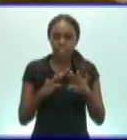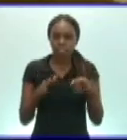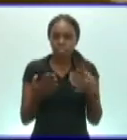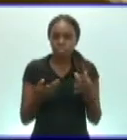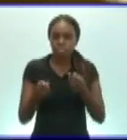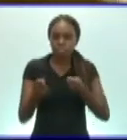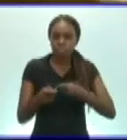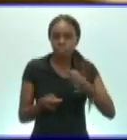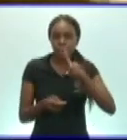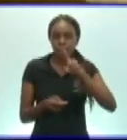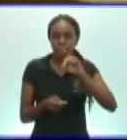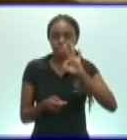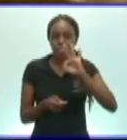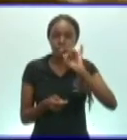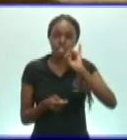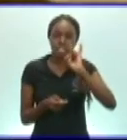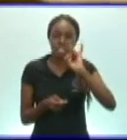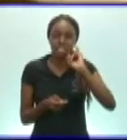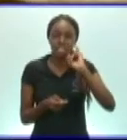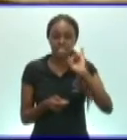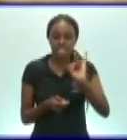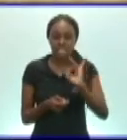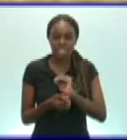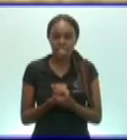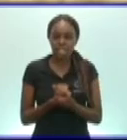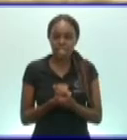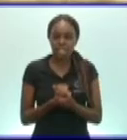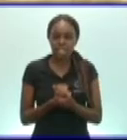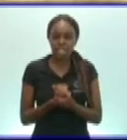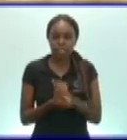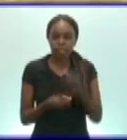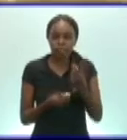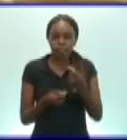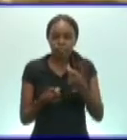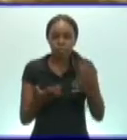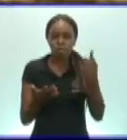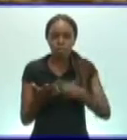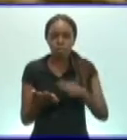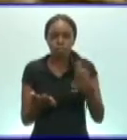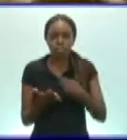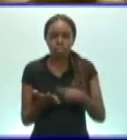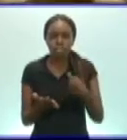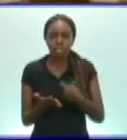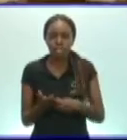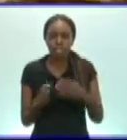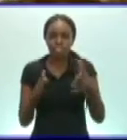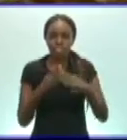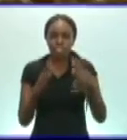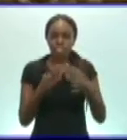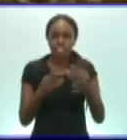de 1867 a contratar para su molida cañaverales de haciendas cercanas.